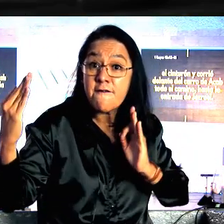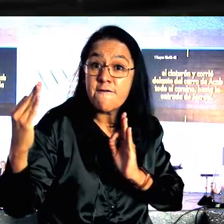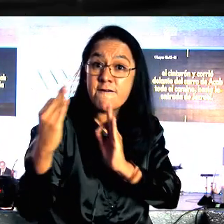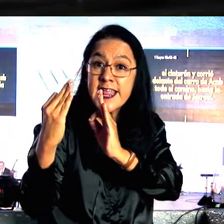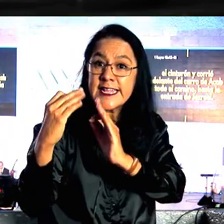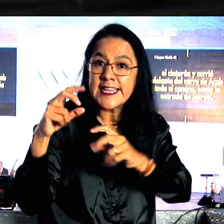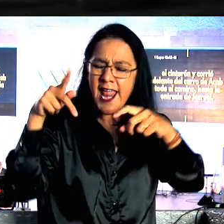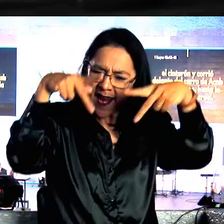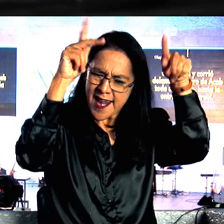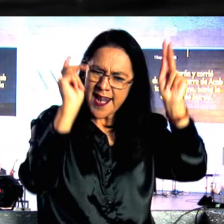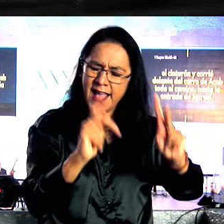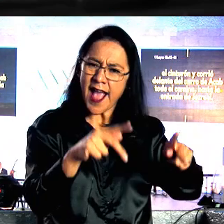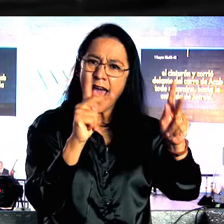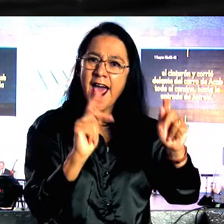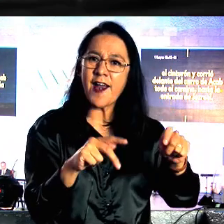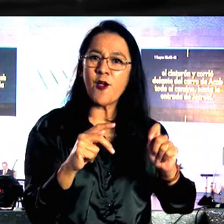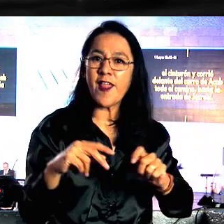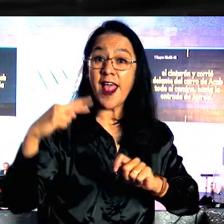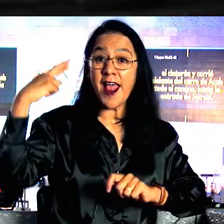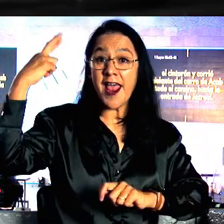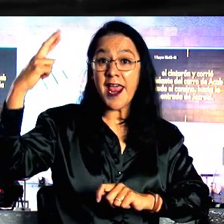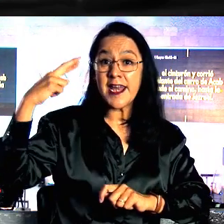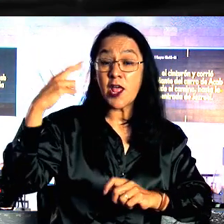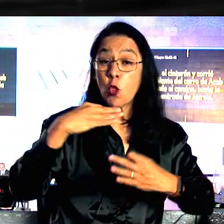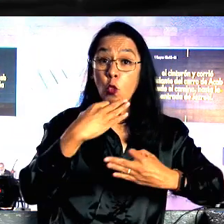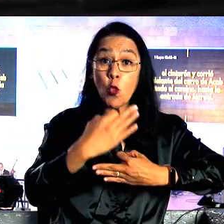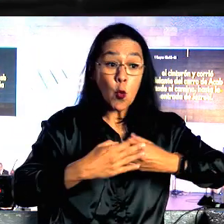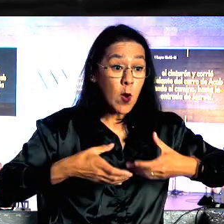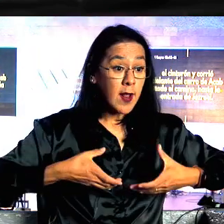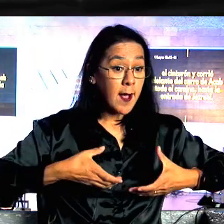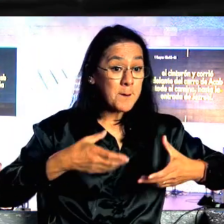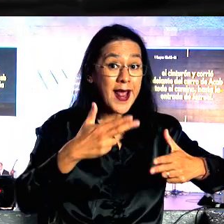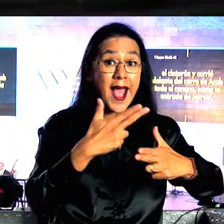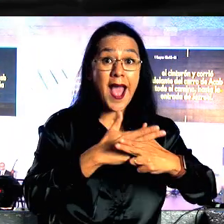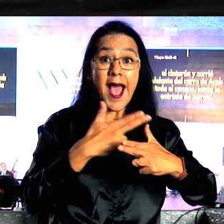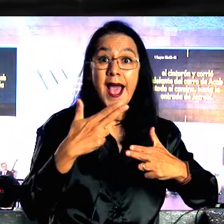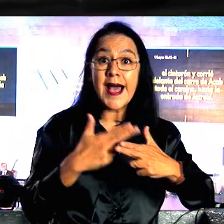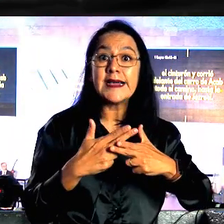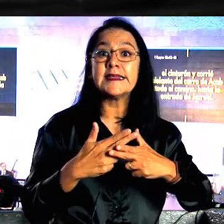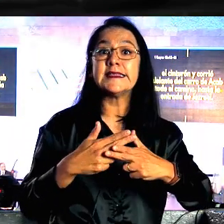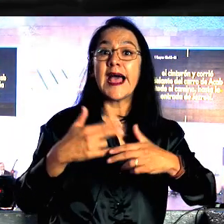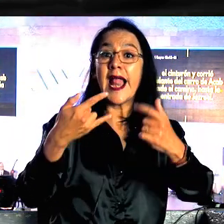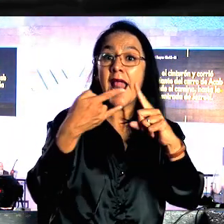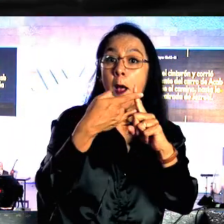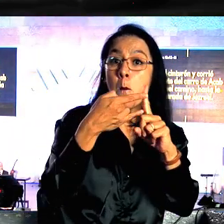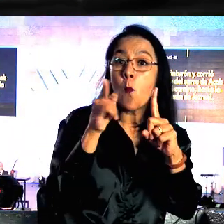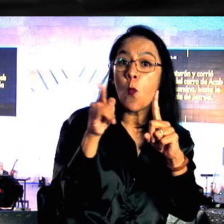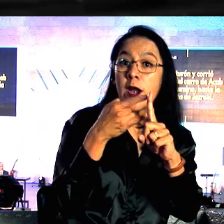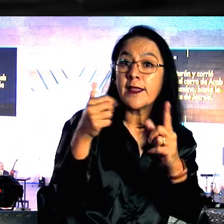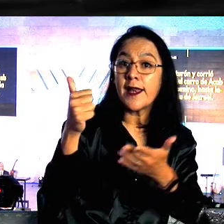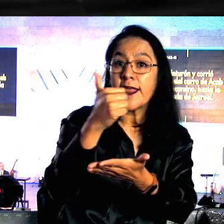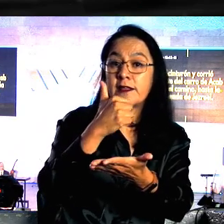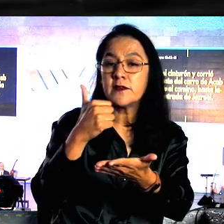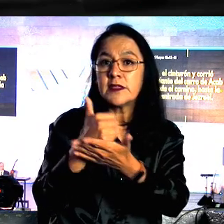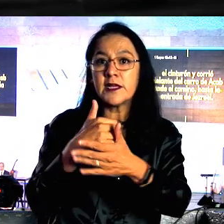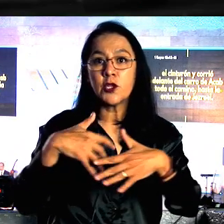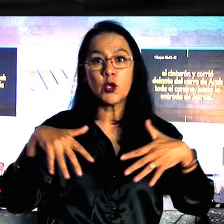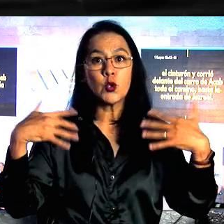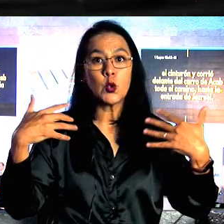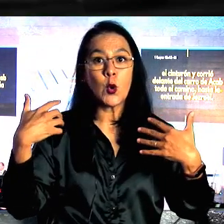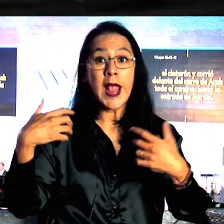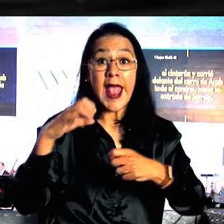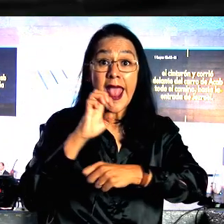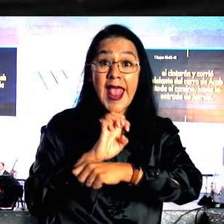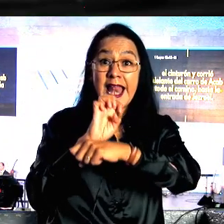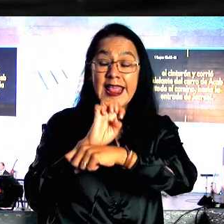todo el camino hasta la entrada de Jerreel como habrá corrido Elías que le ganó al